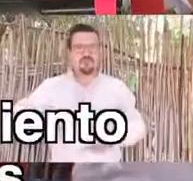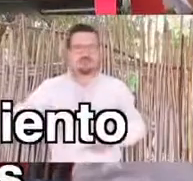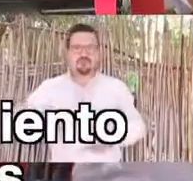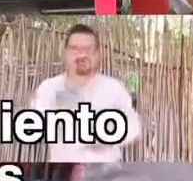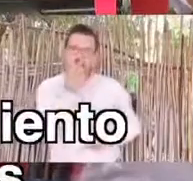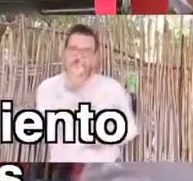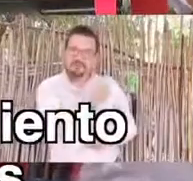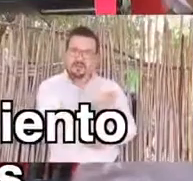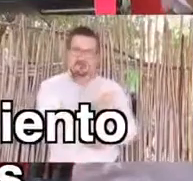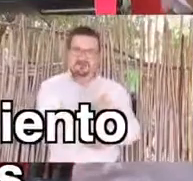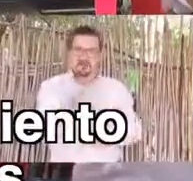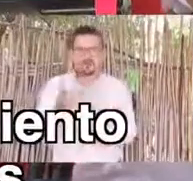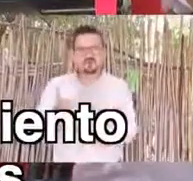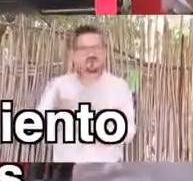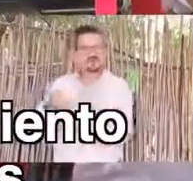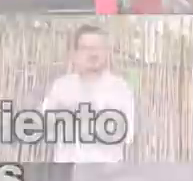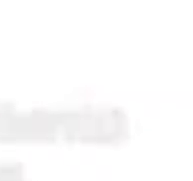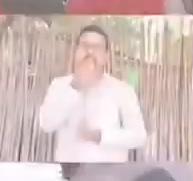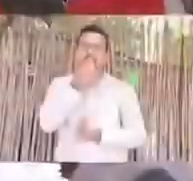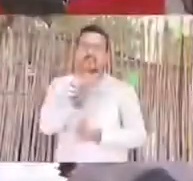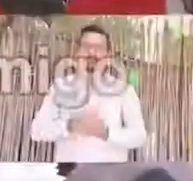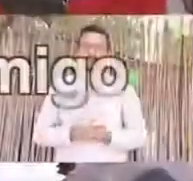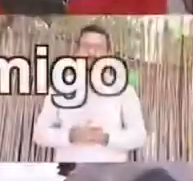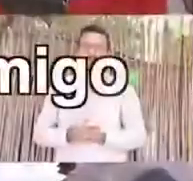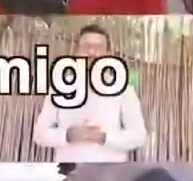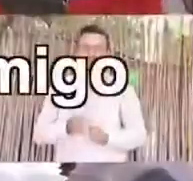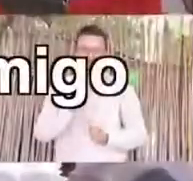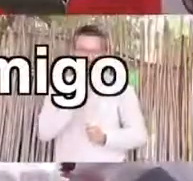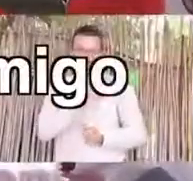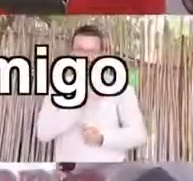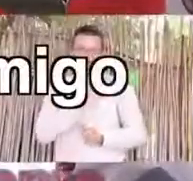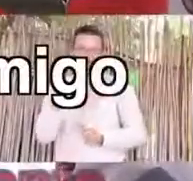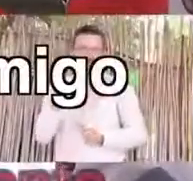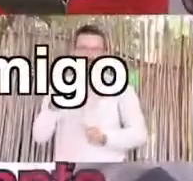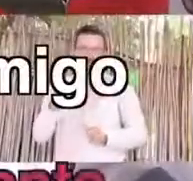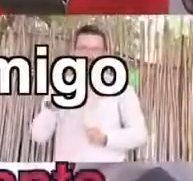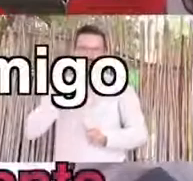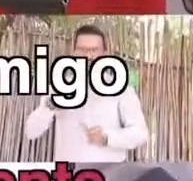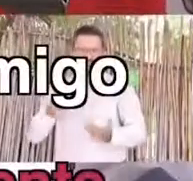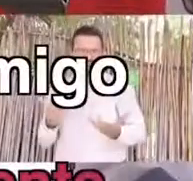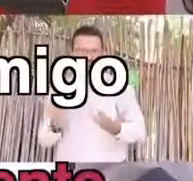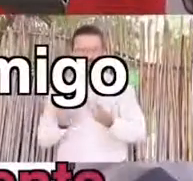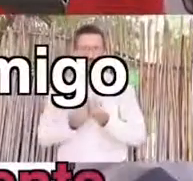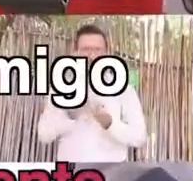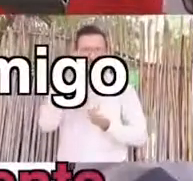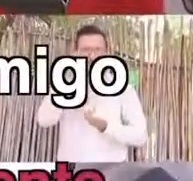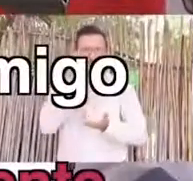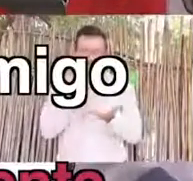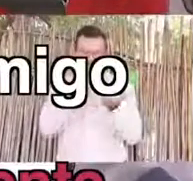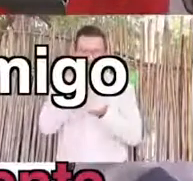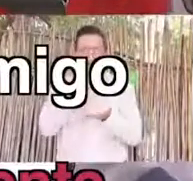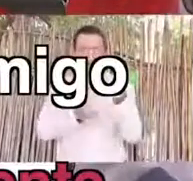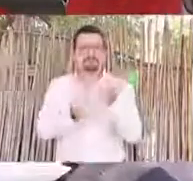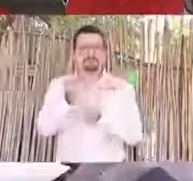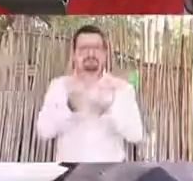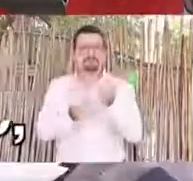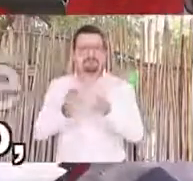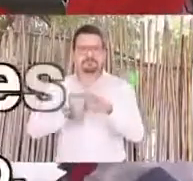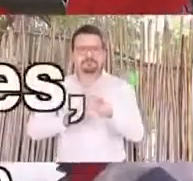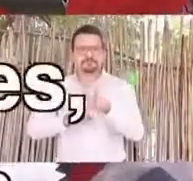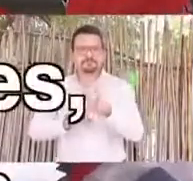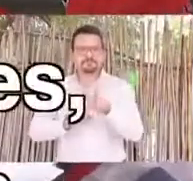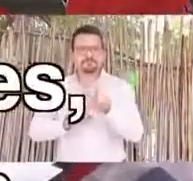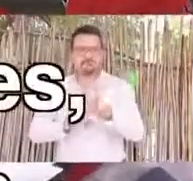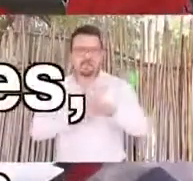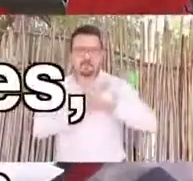la causa del sufrimiento de nuestros pueblos. Pueden contar conmigo para mantener este diálogo permanente entre